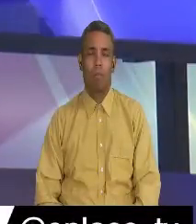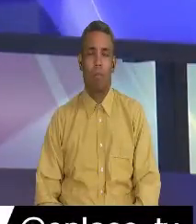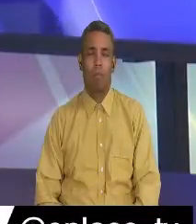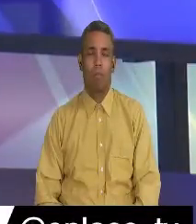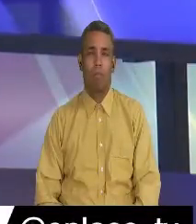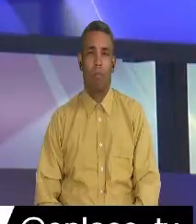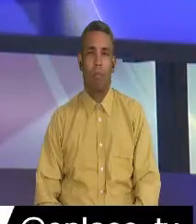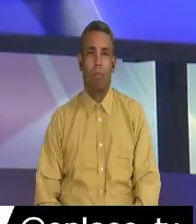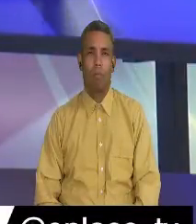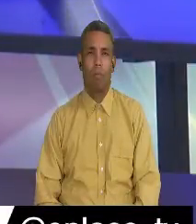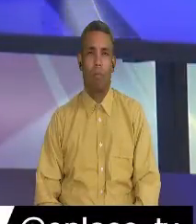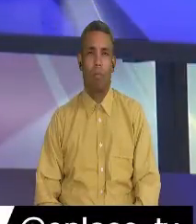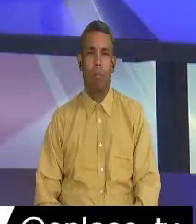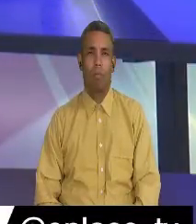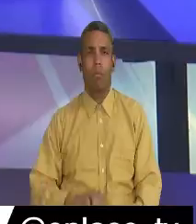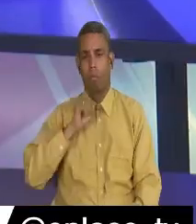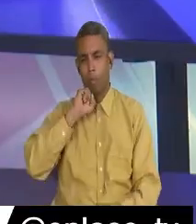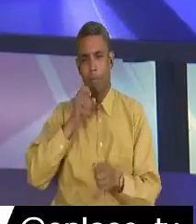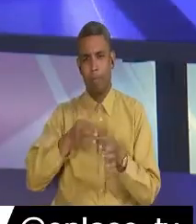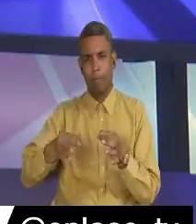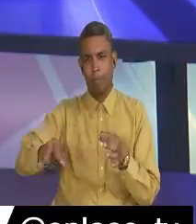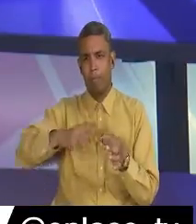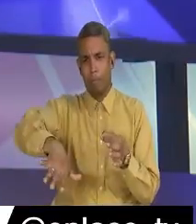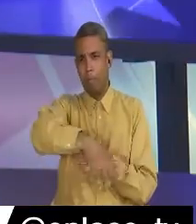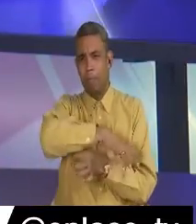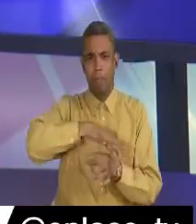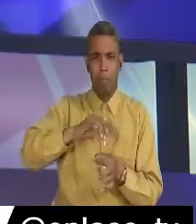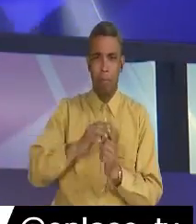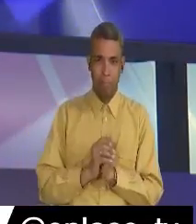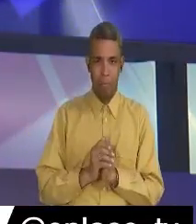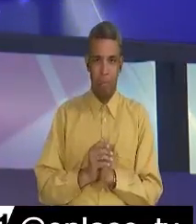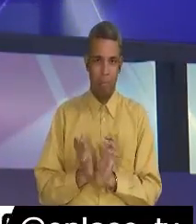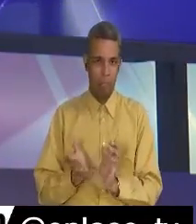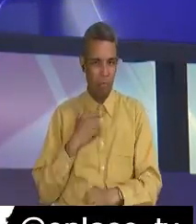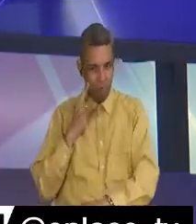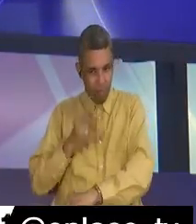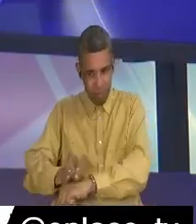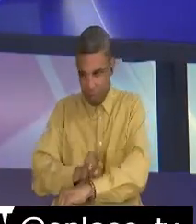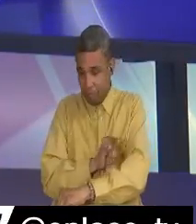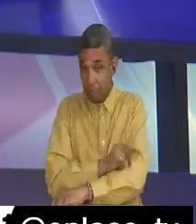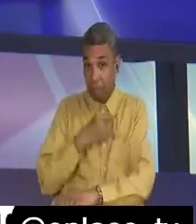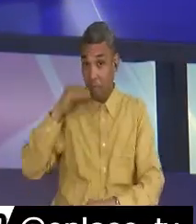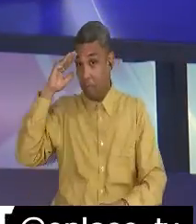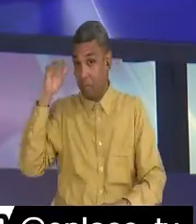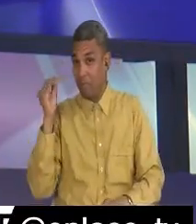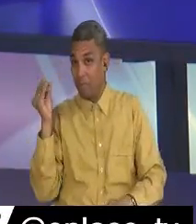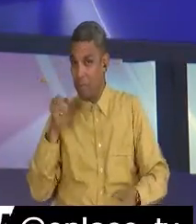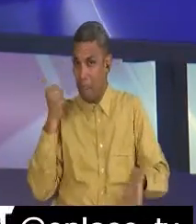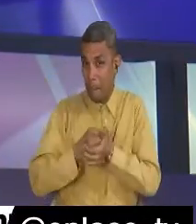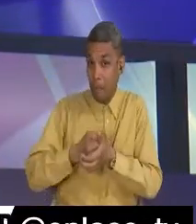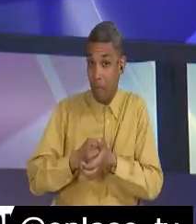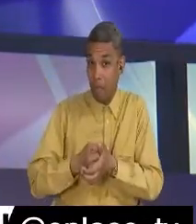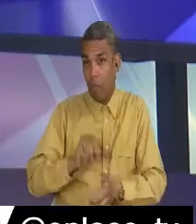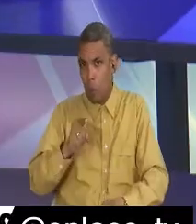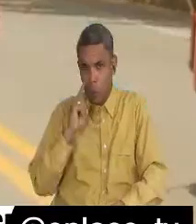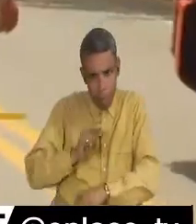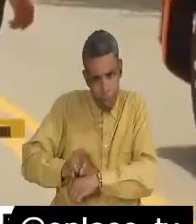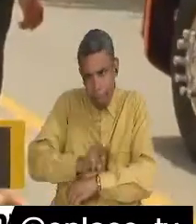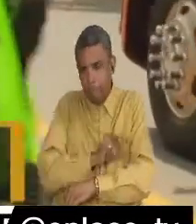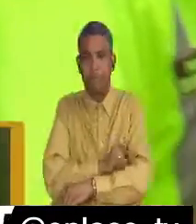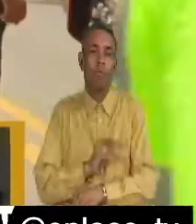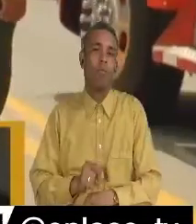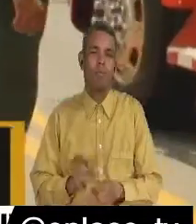todo el corredor vial del Magdalena Medio y Santander están desplegados los operativos para evitar que durante la Semana Mayor se presenten hechos que lamentar. Con